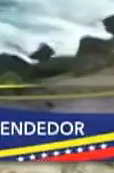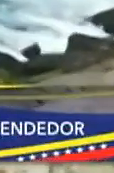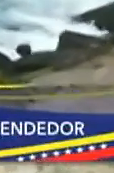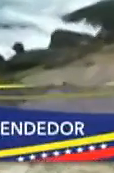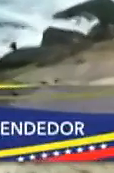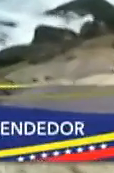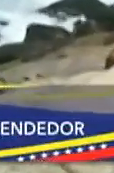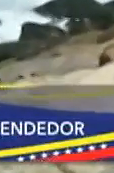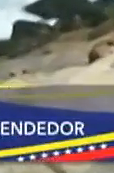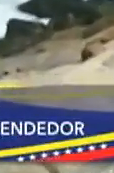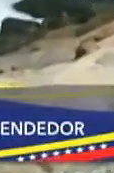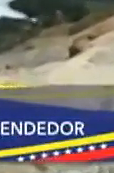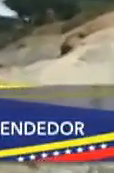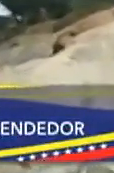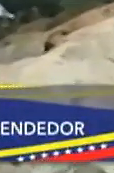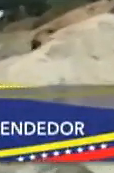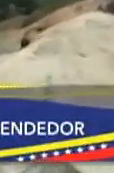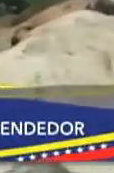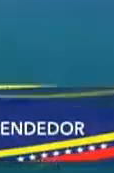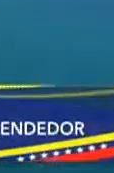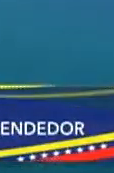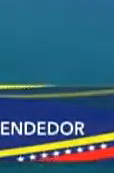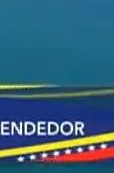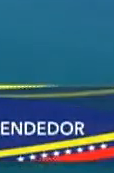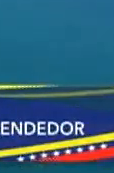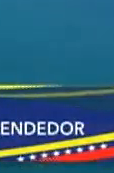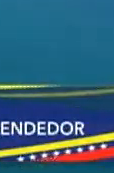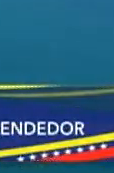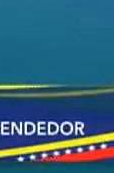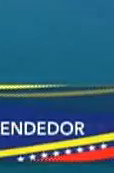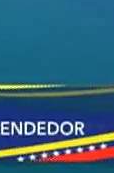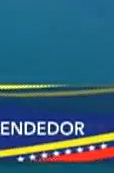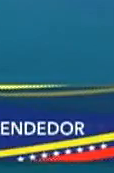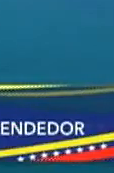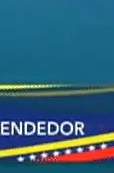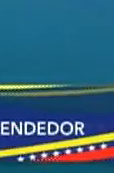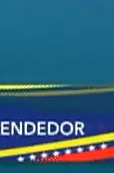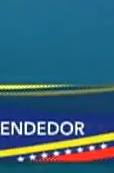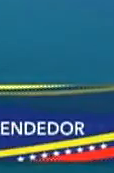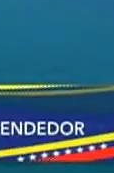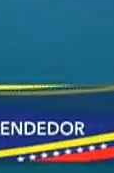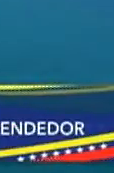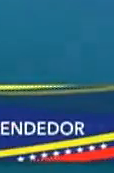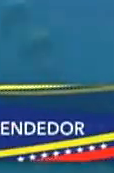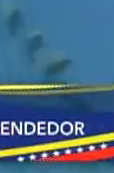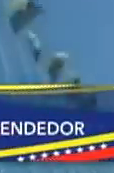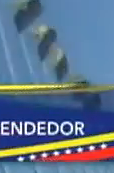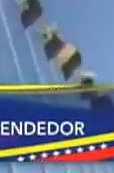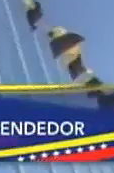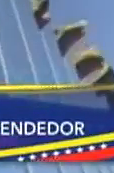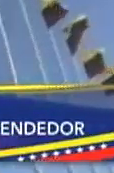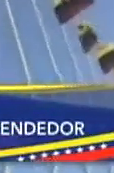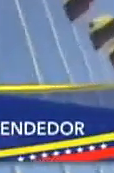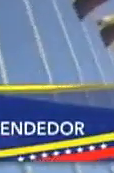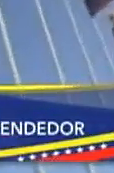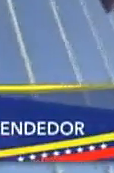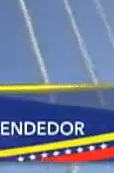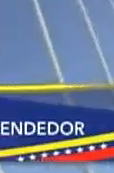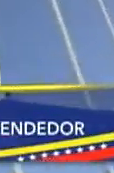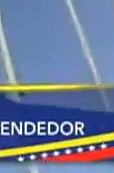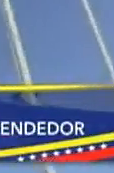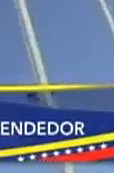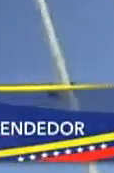debe contribuir a democratizar el capital, razón por la cual el Poder Ejecutivo ordenó al Banco de Venezuela